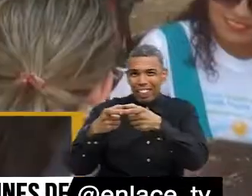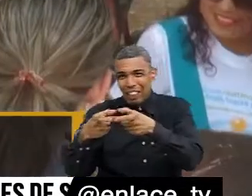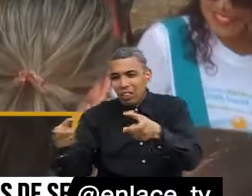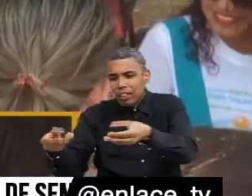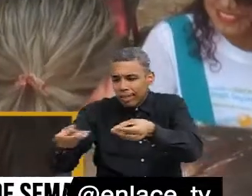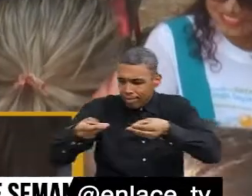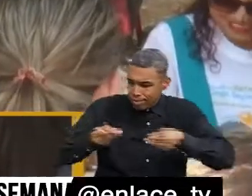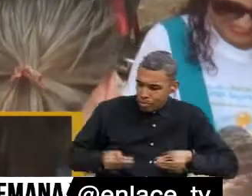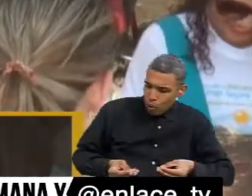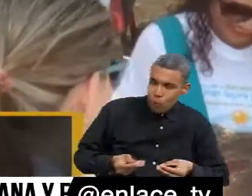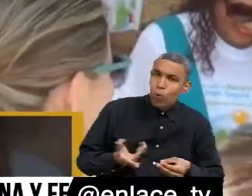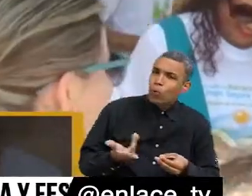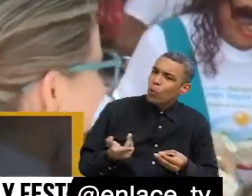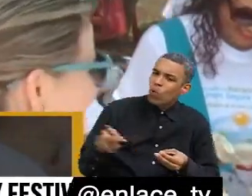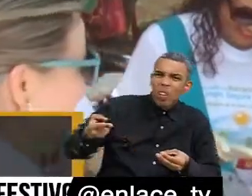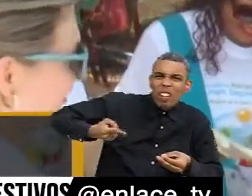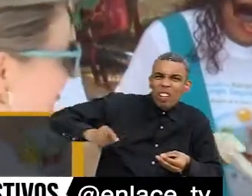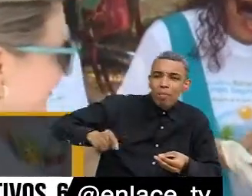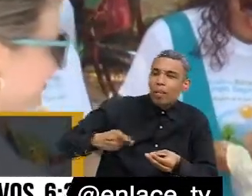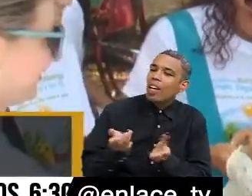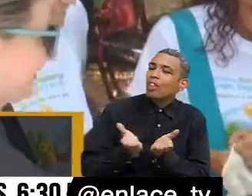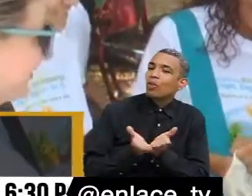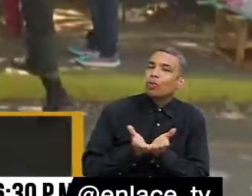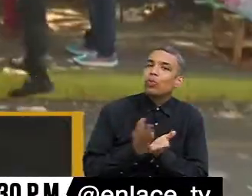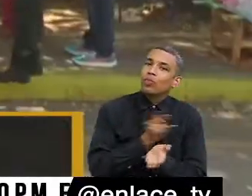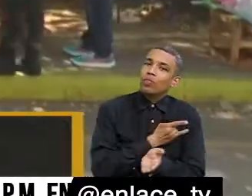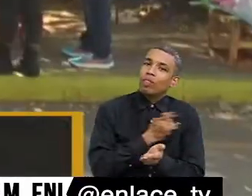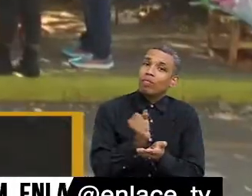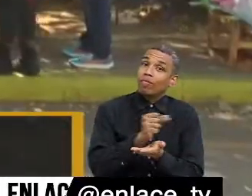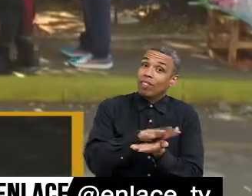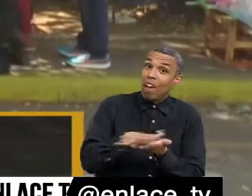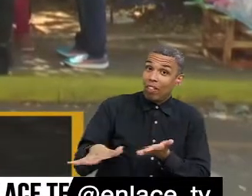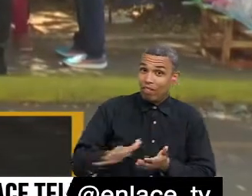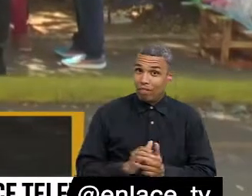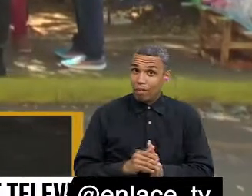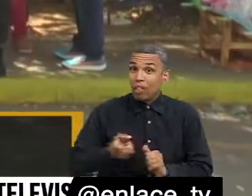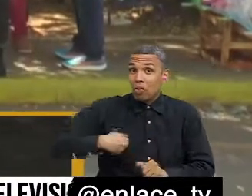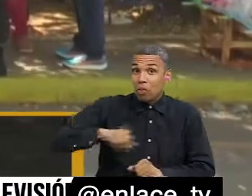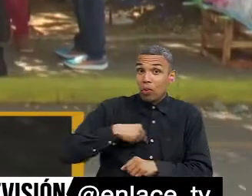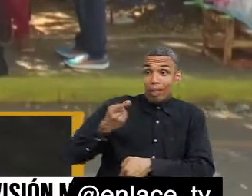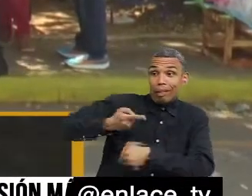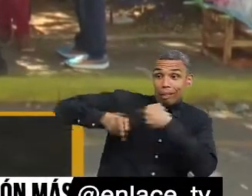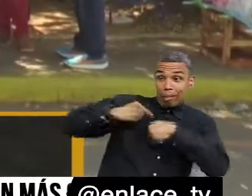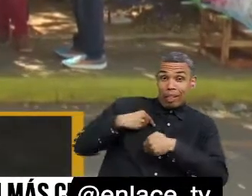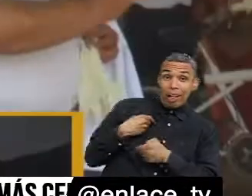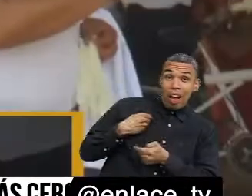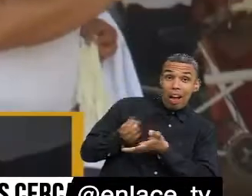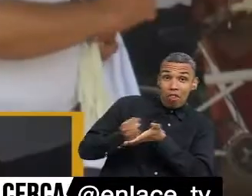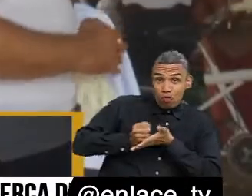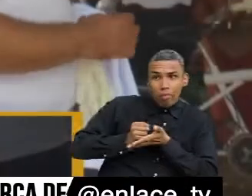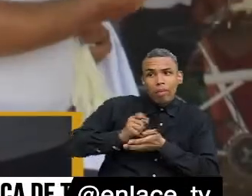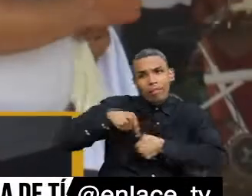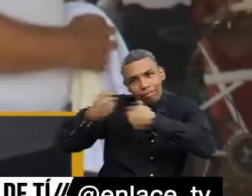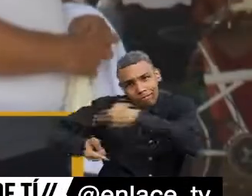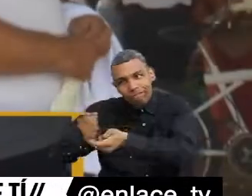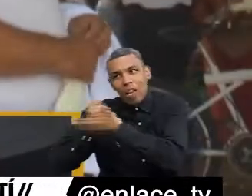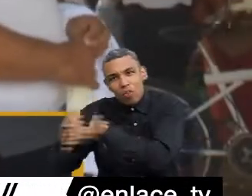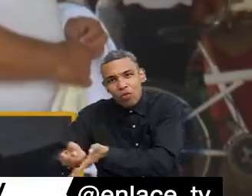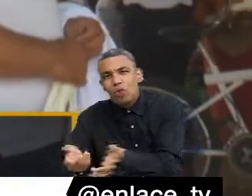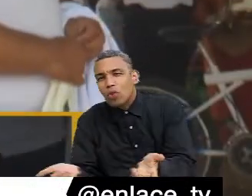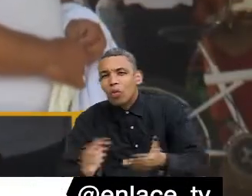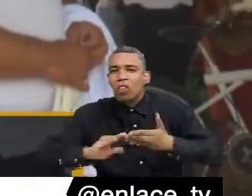adelante todos los que estamos becados contribuimos en el llamado de la administración para hacer obras sociales en este